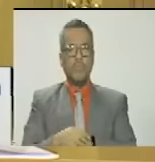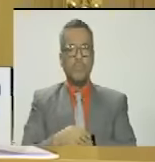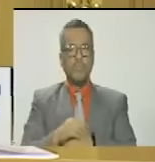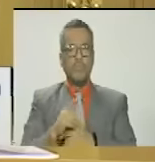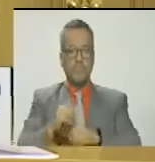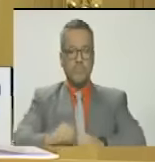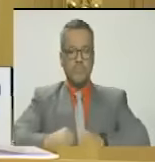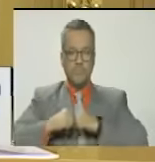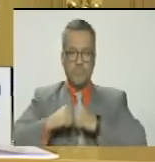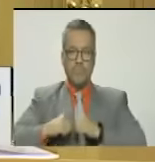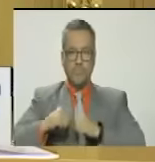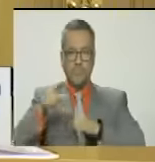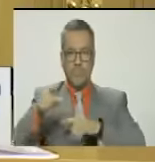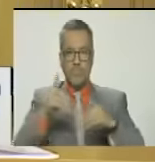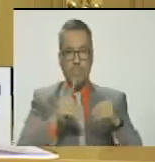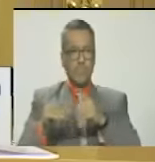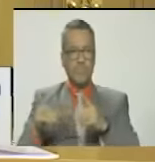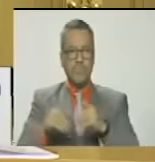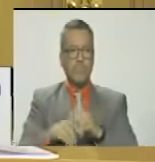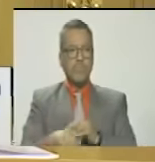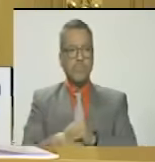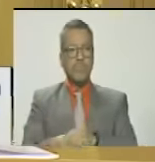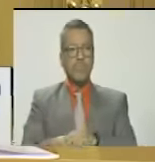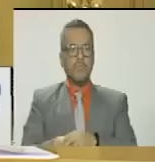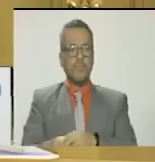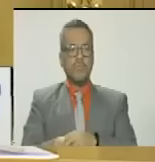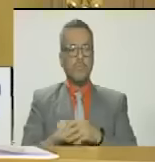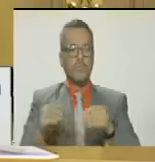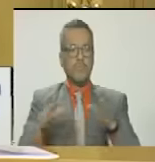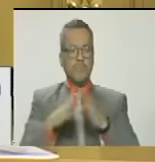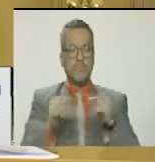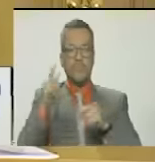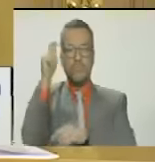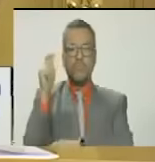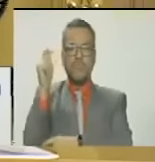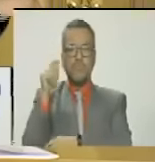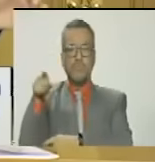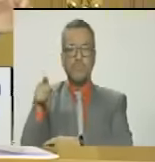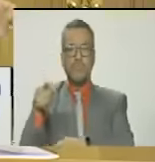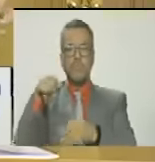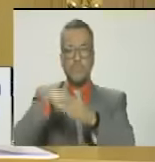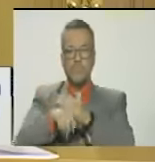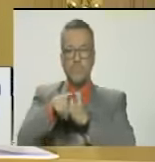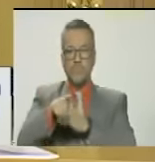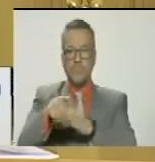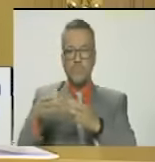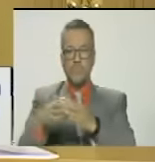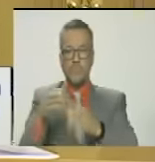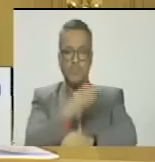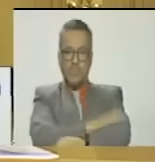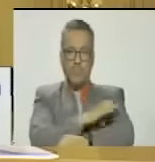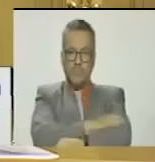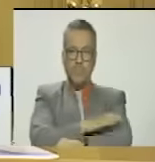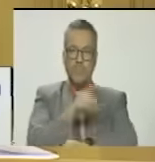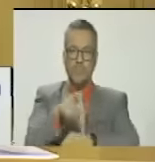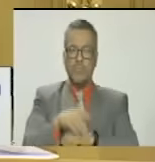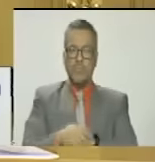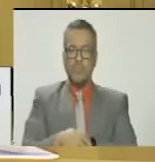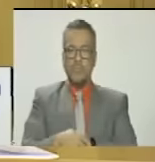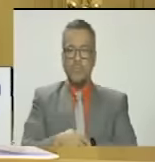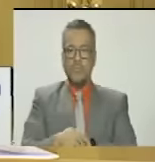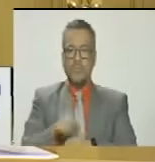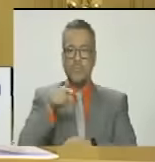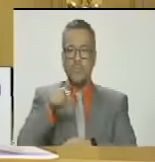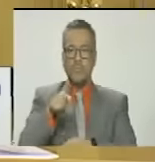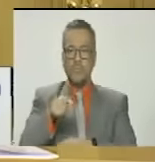de las fortalezas de ese diálogo. Y todos los diputados y las diputadas, incluidos los sectores de la oposición, que